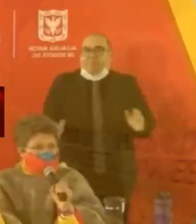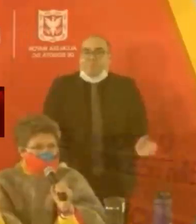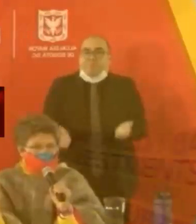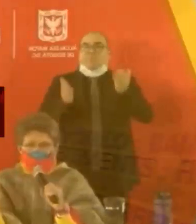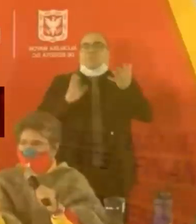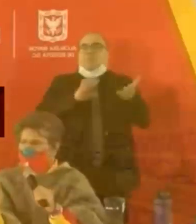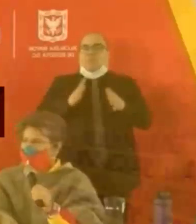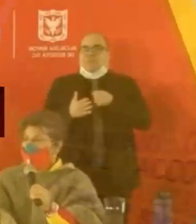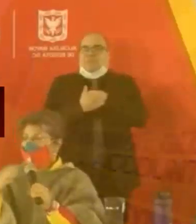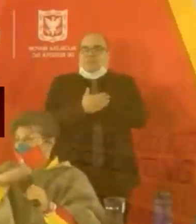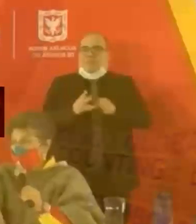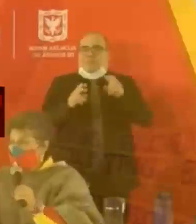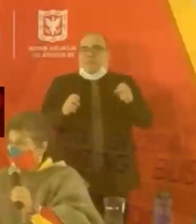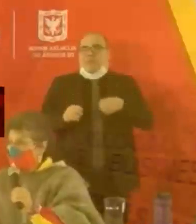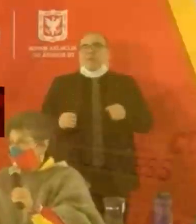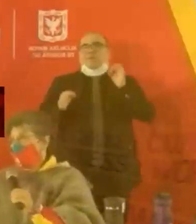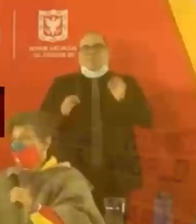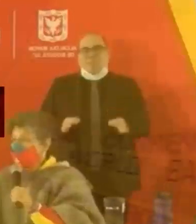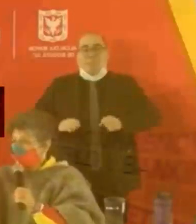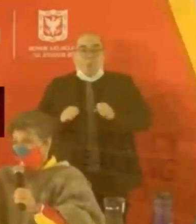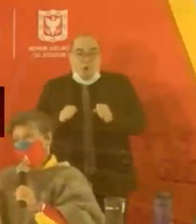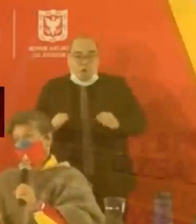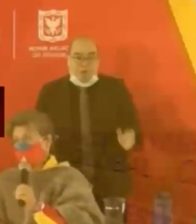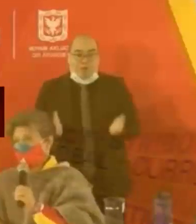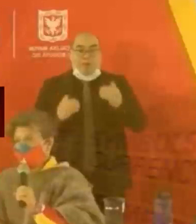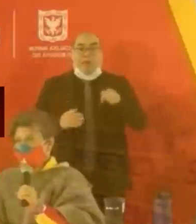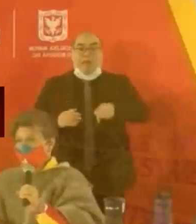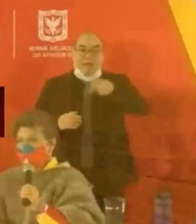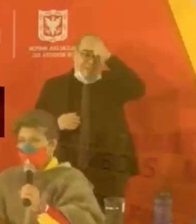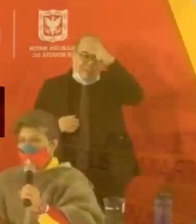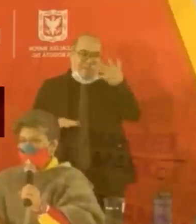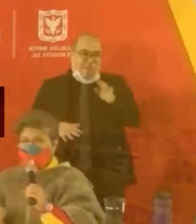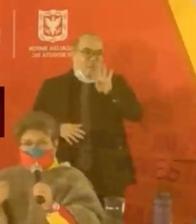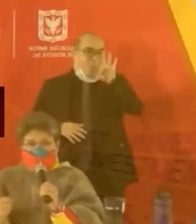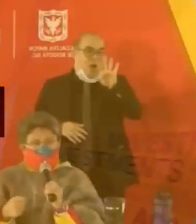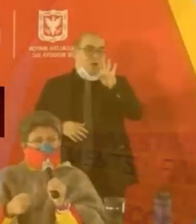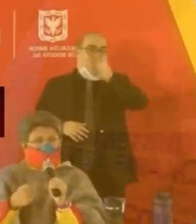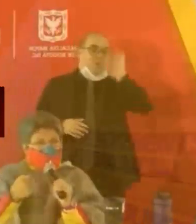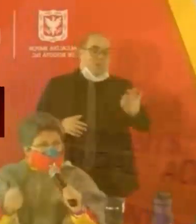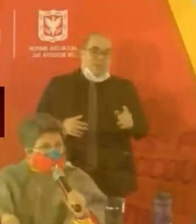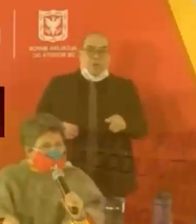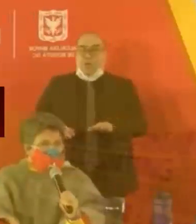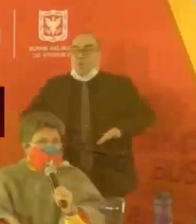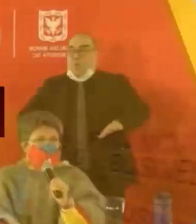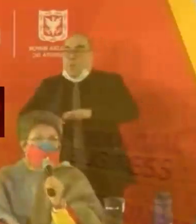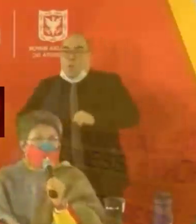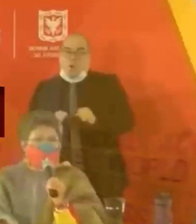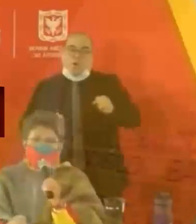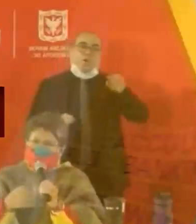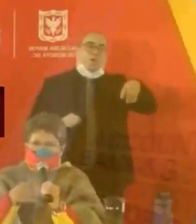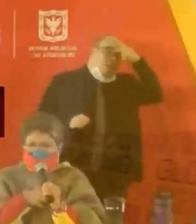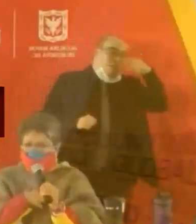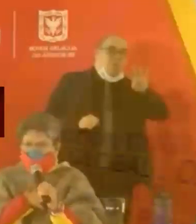contexto, más allá de la xenofobia, que es una discusión diferente? Bueno, yo estoy consciente de que la mayoría de las partes, pues